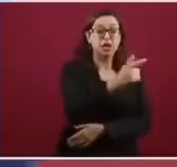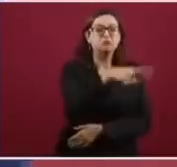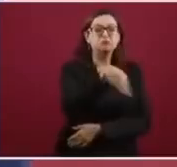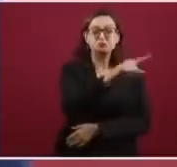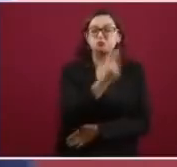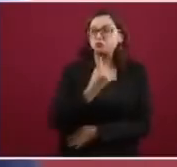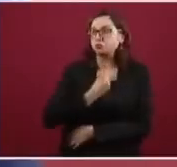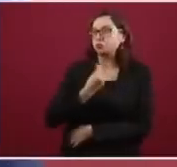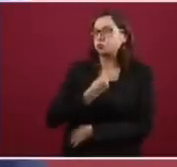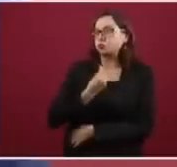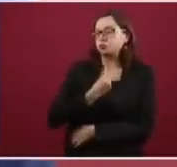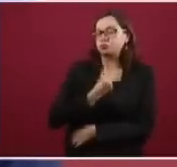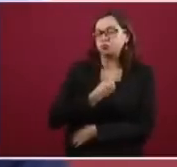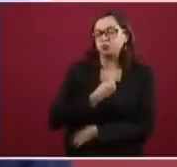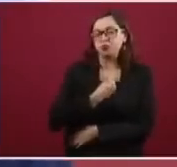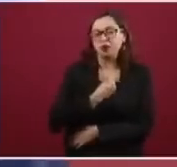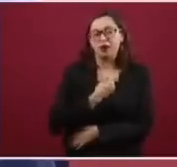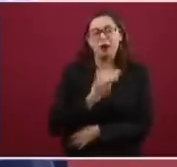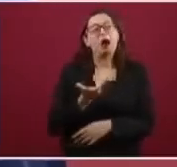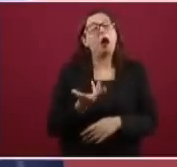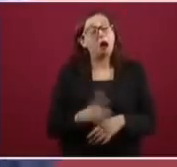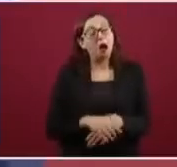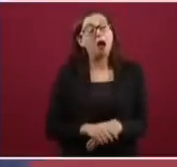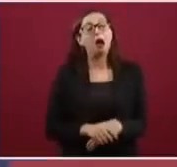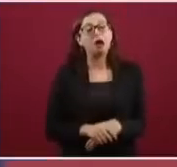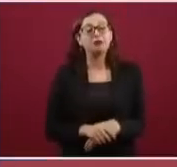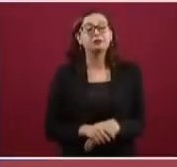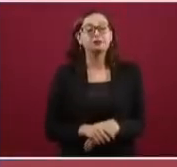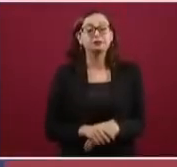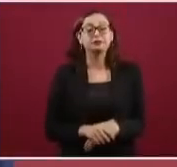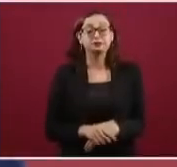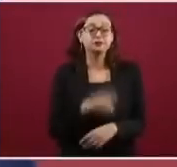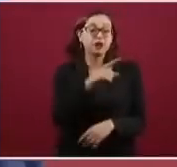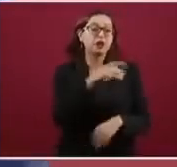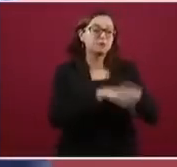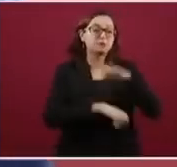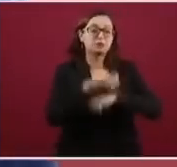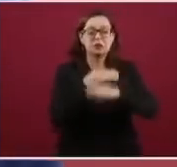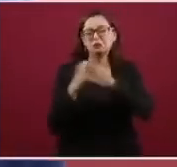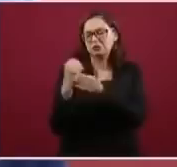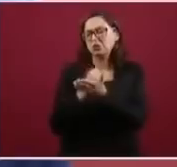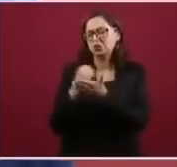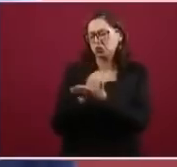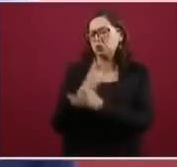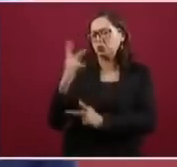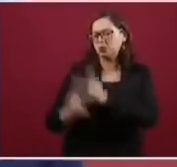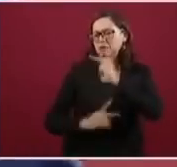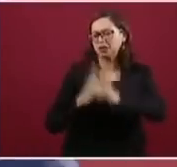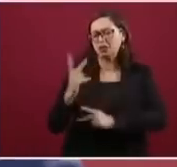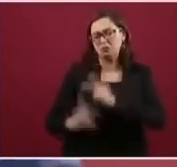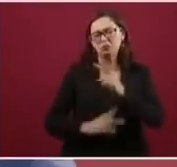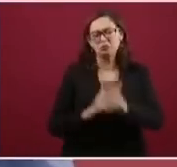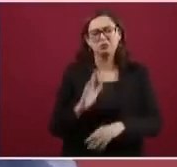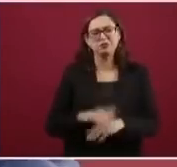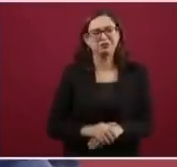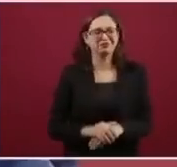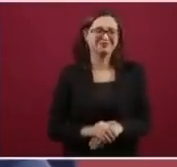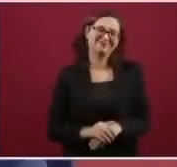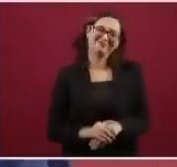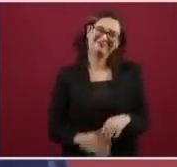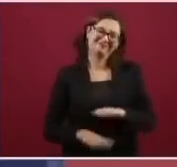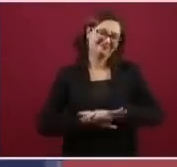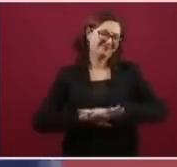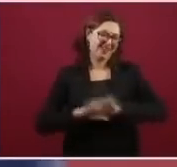ya que si les tardaban en pagar éstas daban los créditos estoy en hacienda se